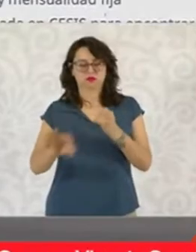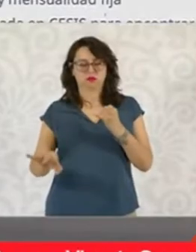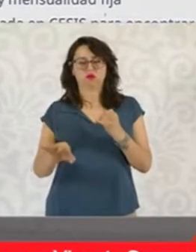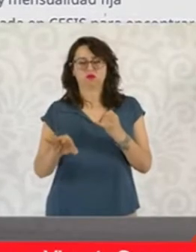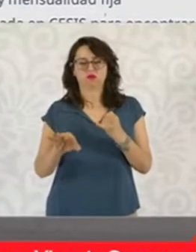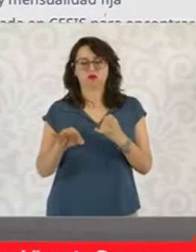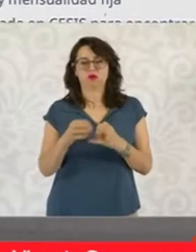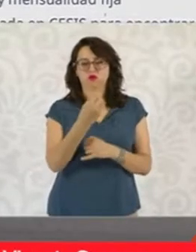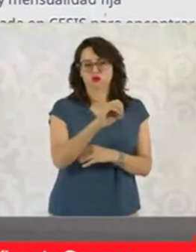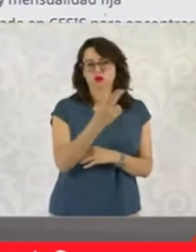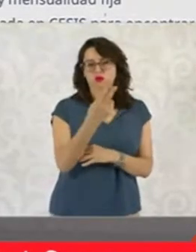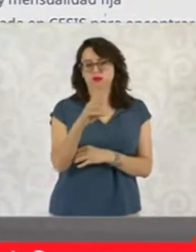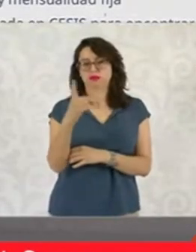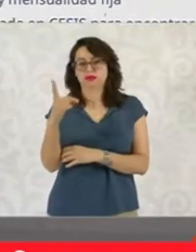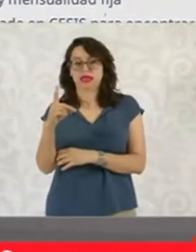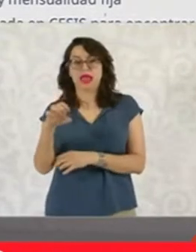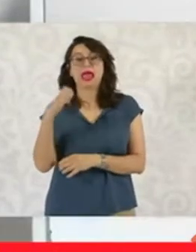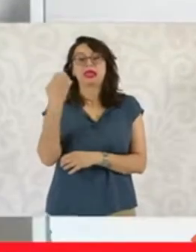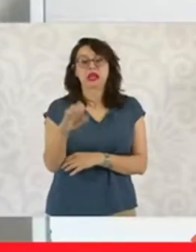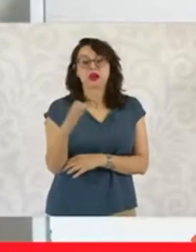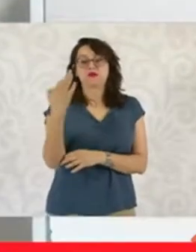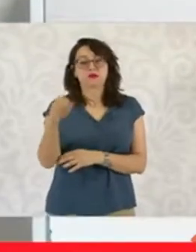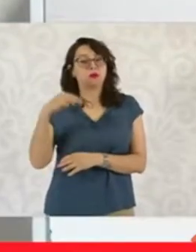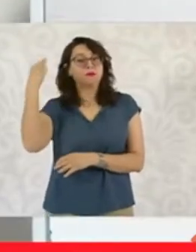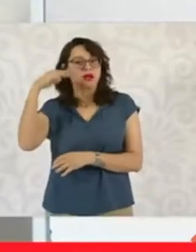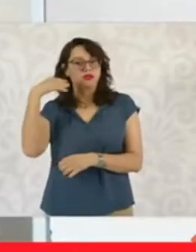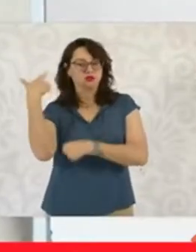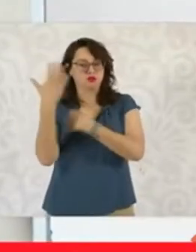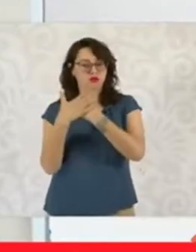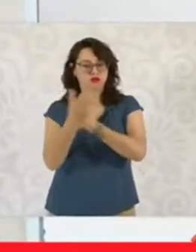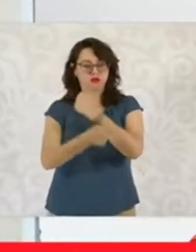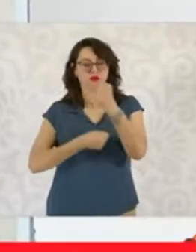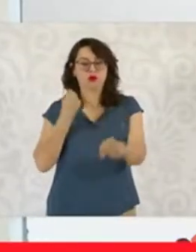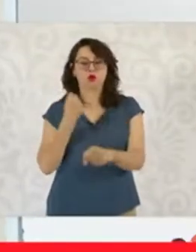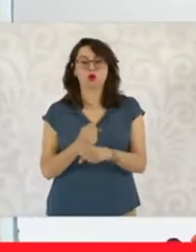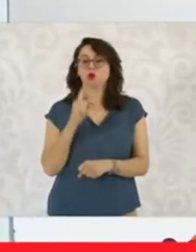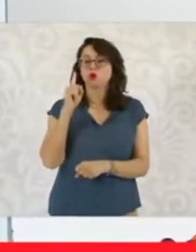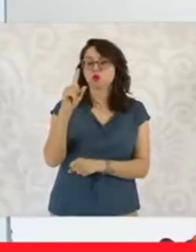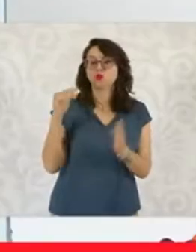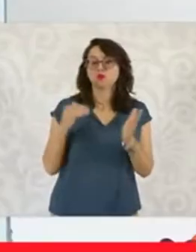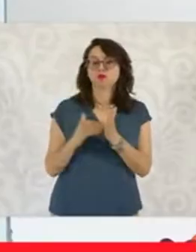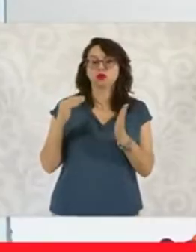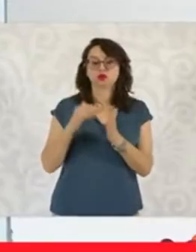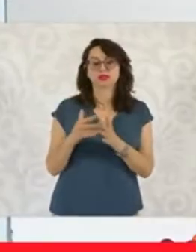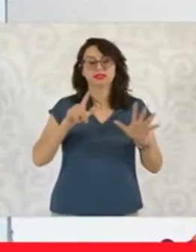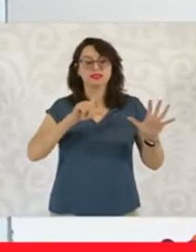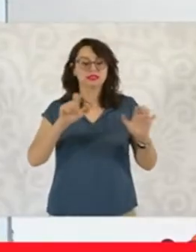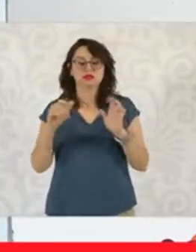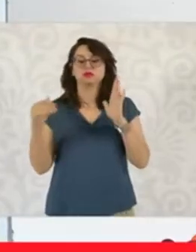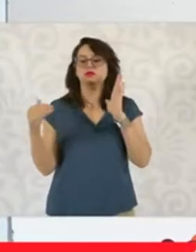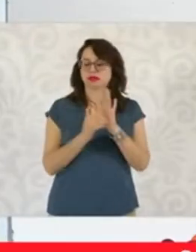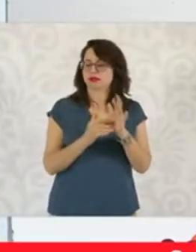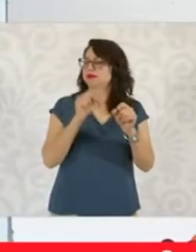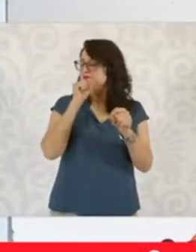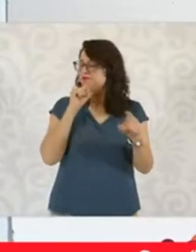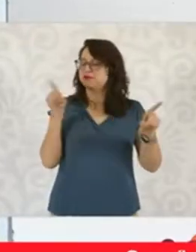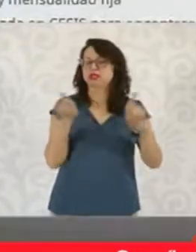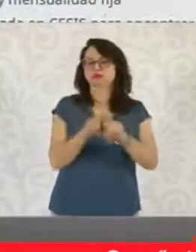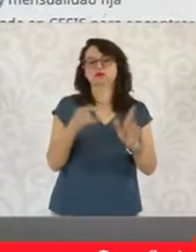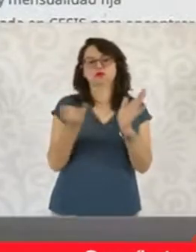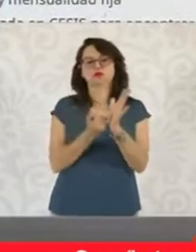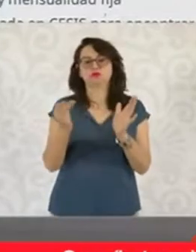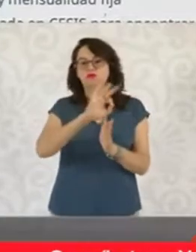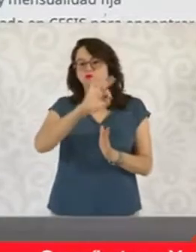próximo año, 1.700.000, que van a tener disminución de tasa, descuentos al saldo